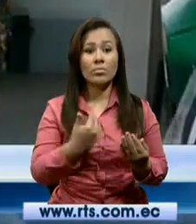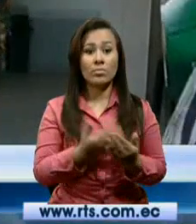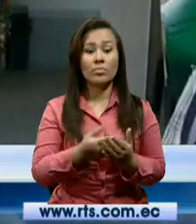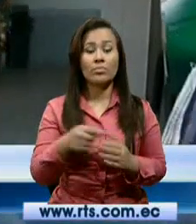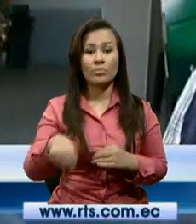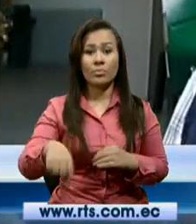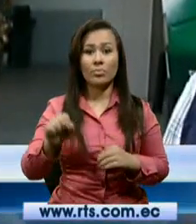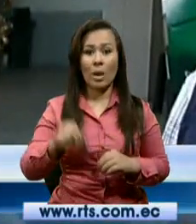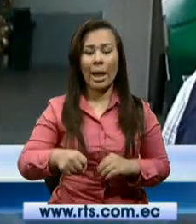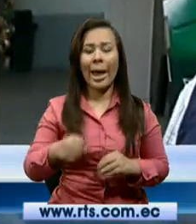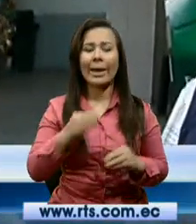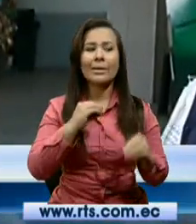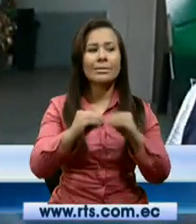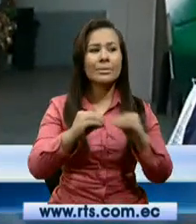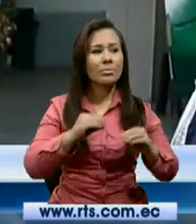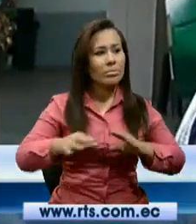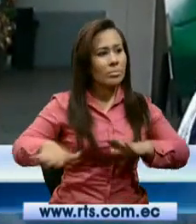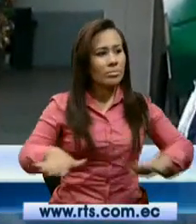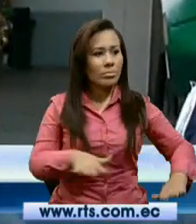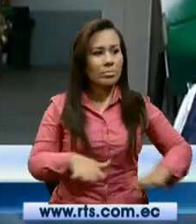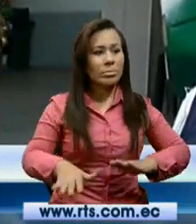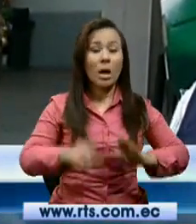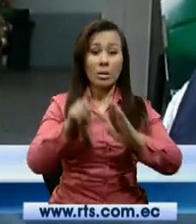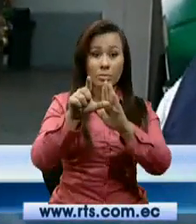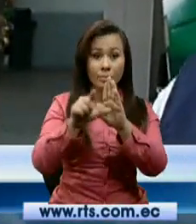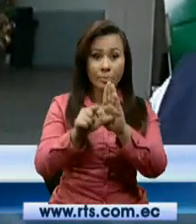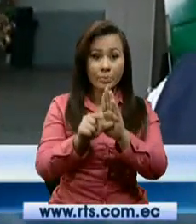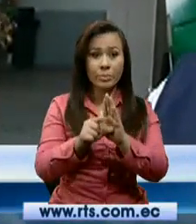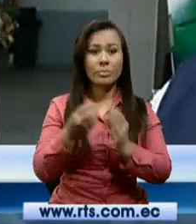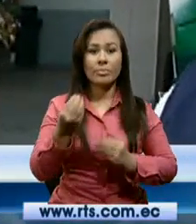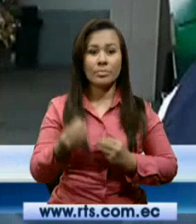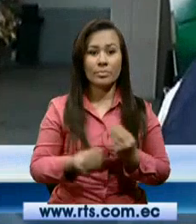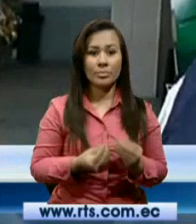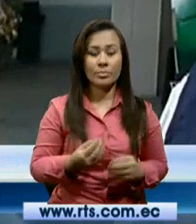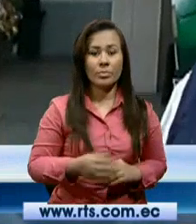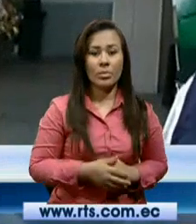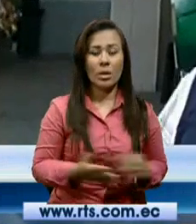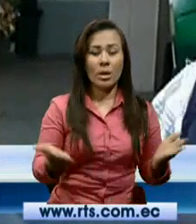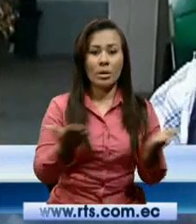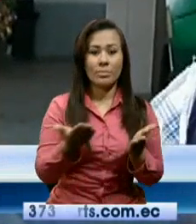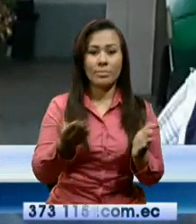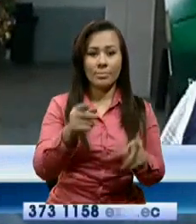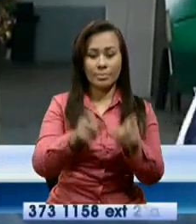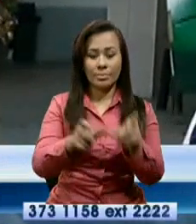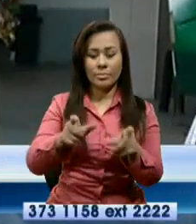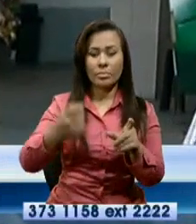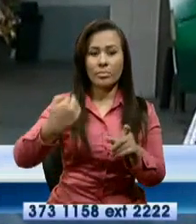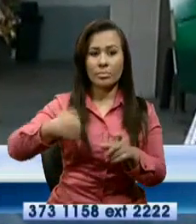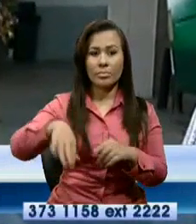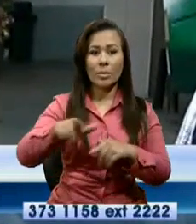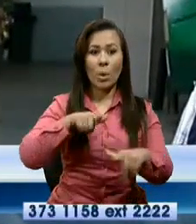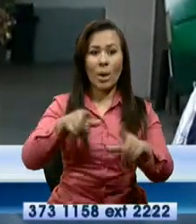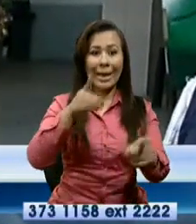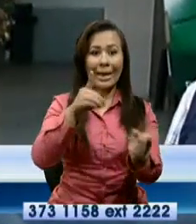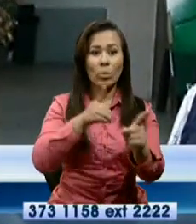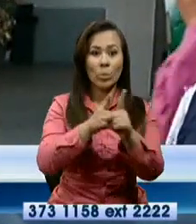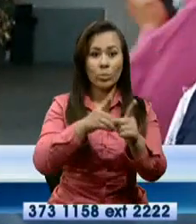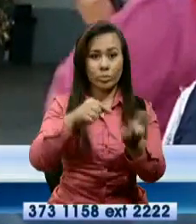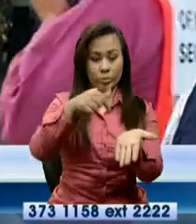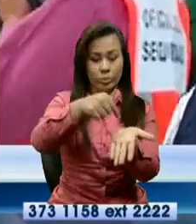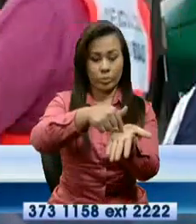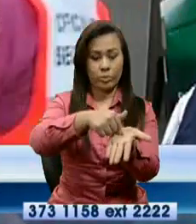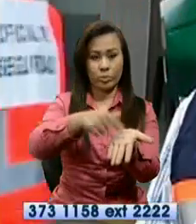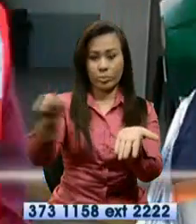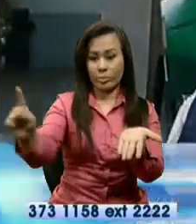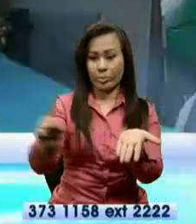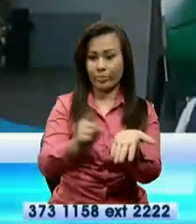un terremoto, pero de baja magnitud, donde las personas acuden hacia el punto de encuentro para